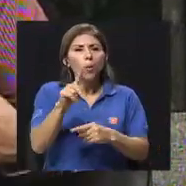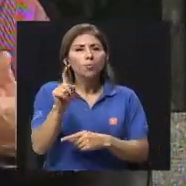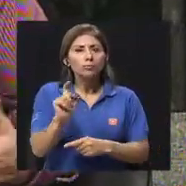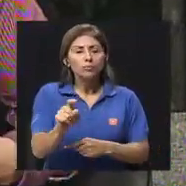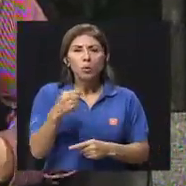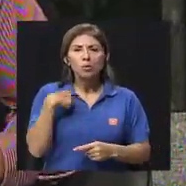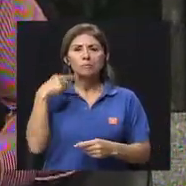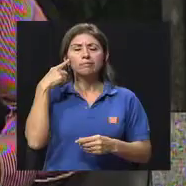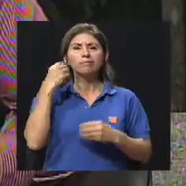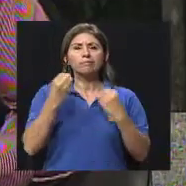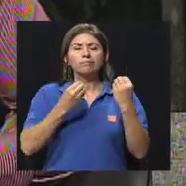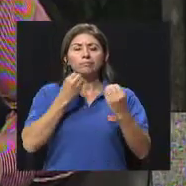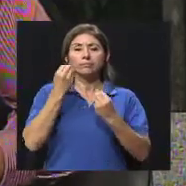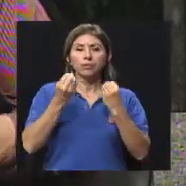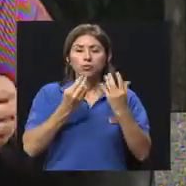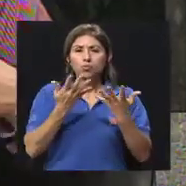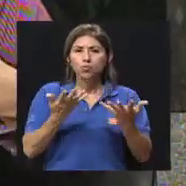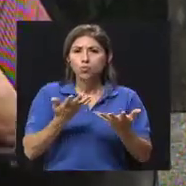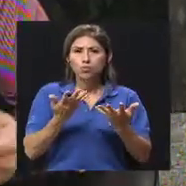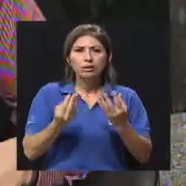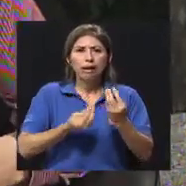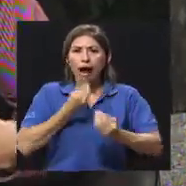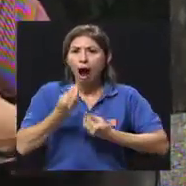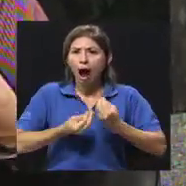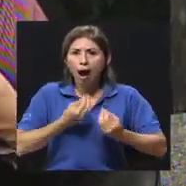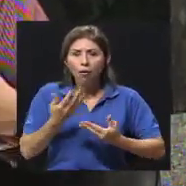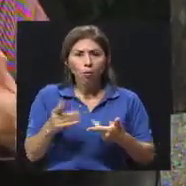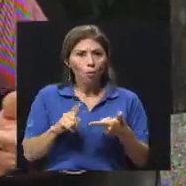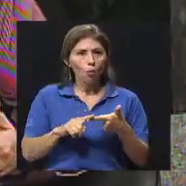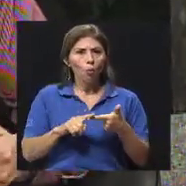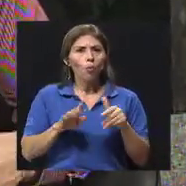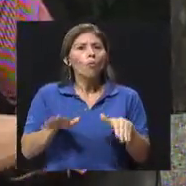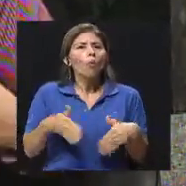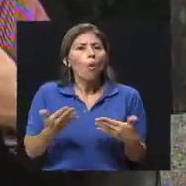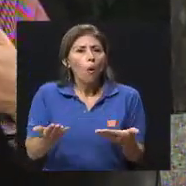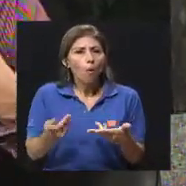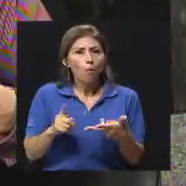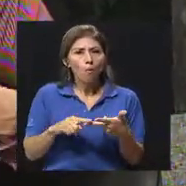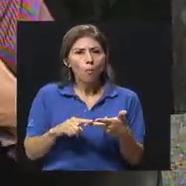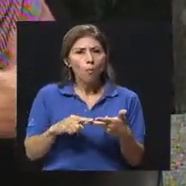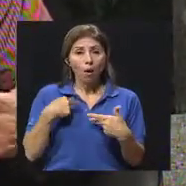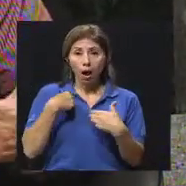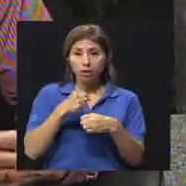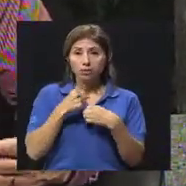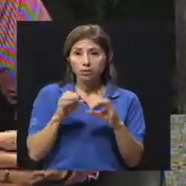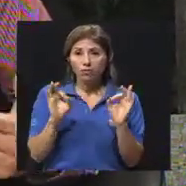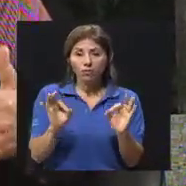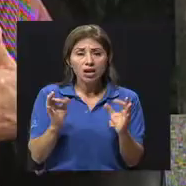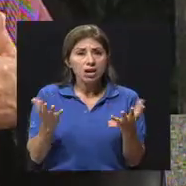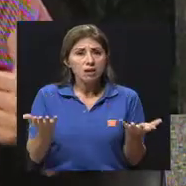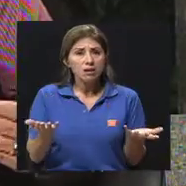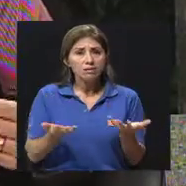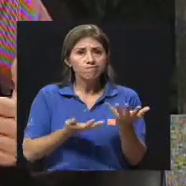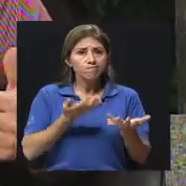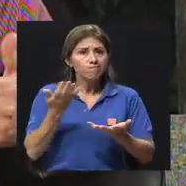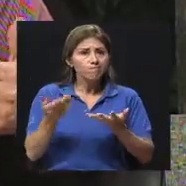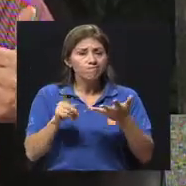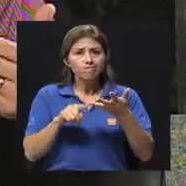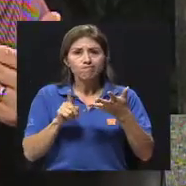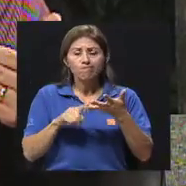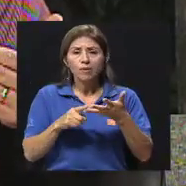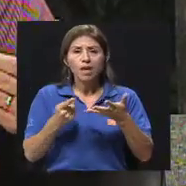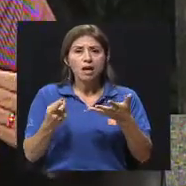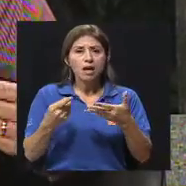le nacen muchas preguntas, ¿verdad? ¿Qué hago? ¿Cómo lo hago? ¿Lo estaré haciendo bien? ¿Verdad? ¿Lo